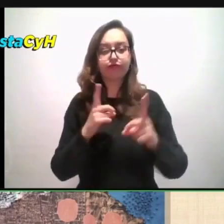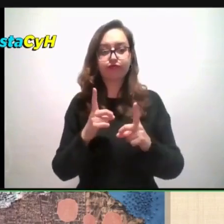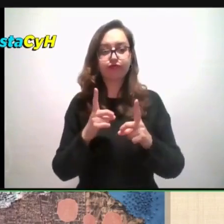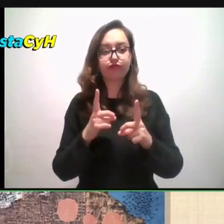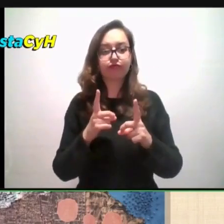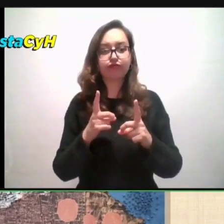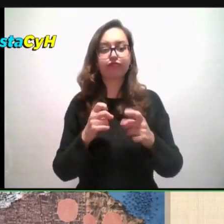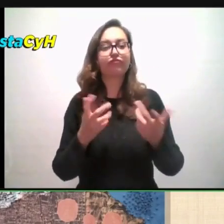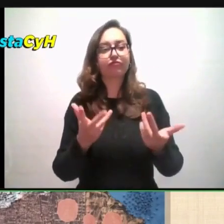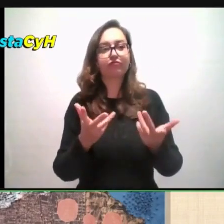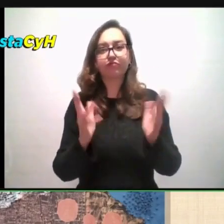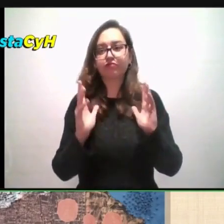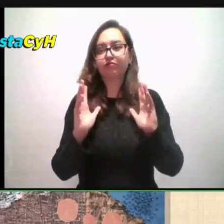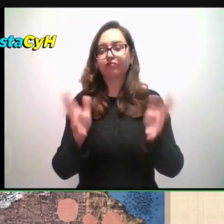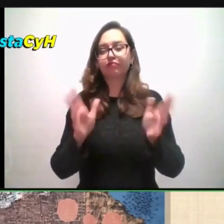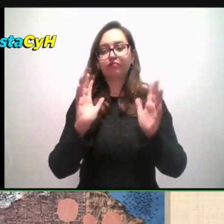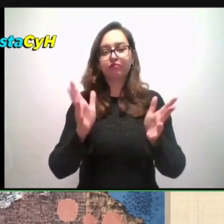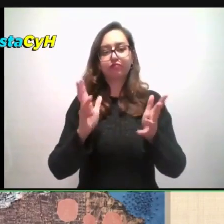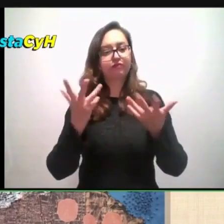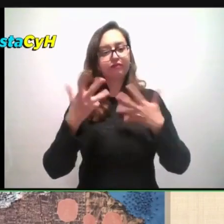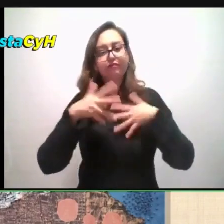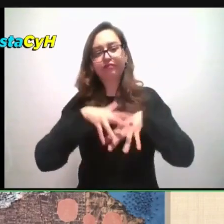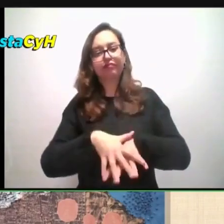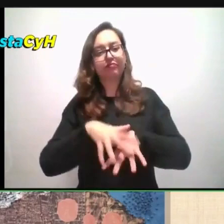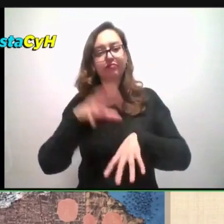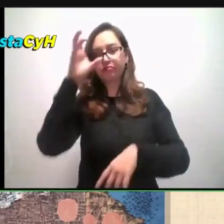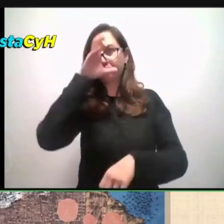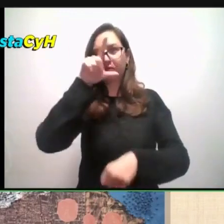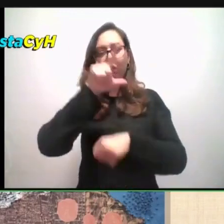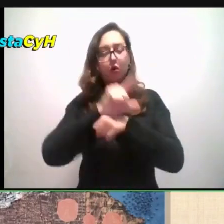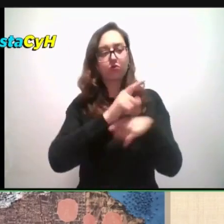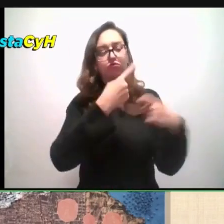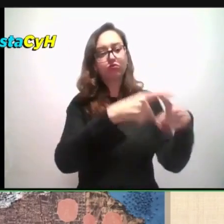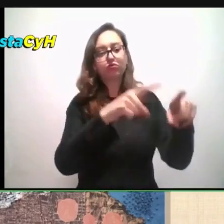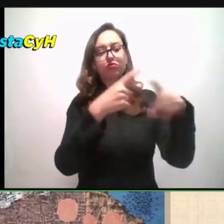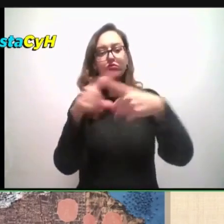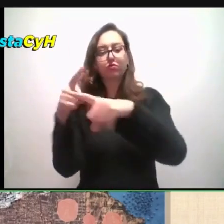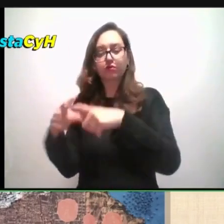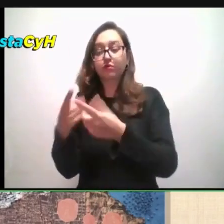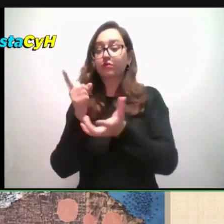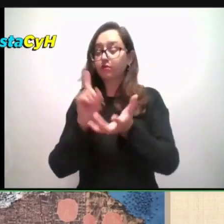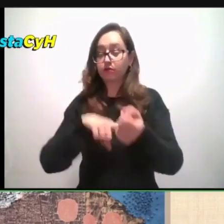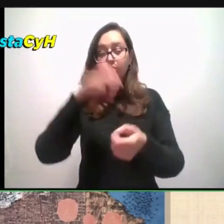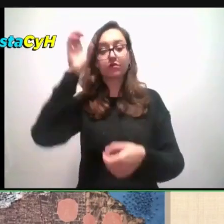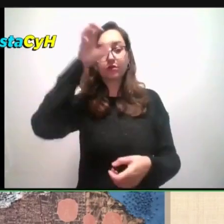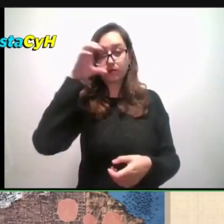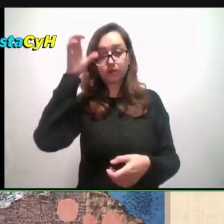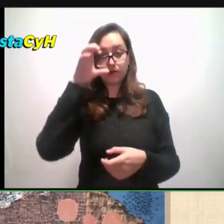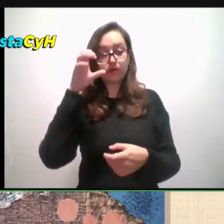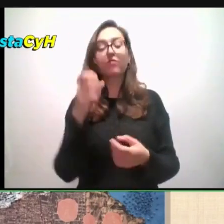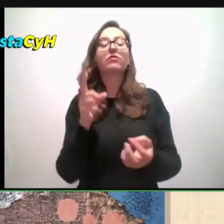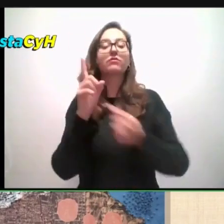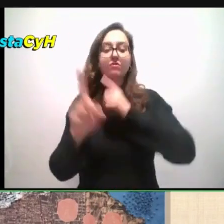totalmente asimilado en la cultura en diferentes aspectos. Y, por supuesto, la ciencia no es una excepción. Vamos a empezar